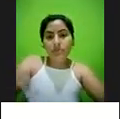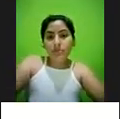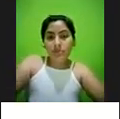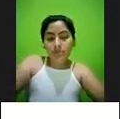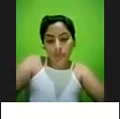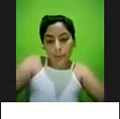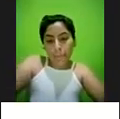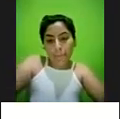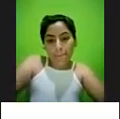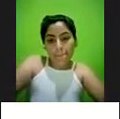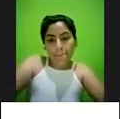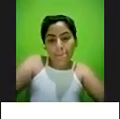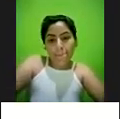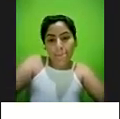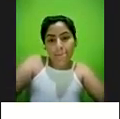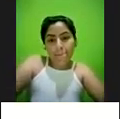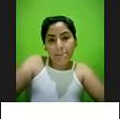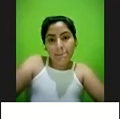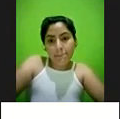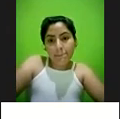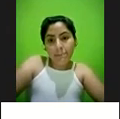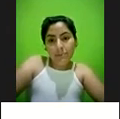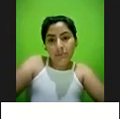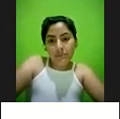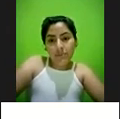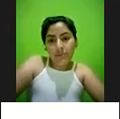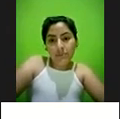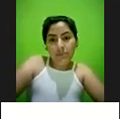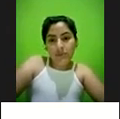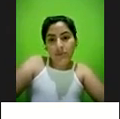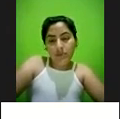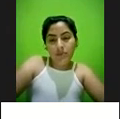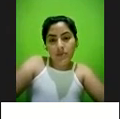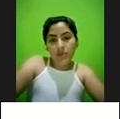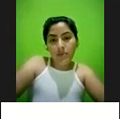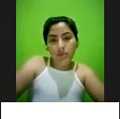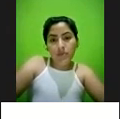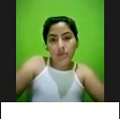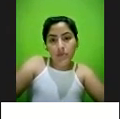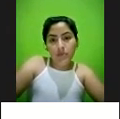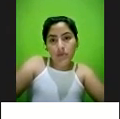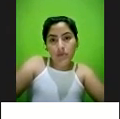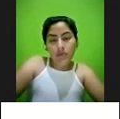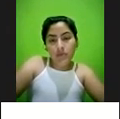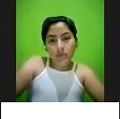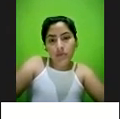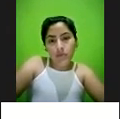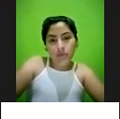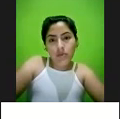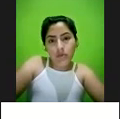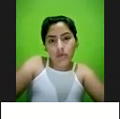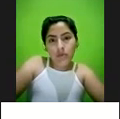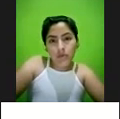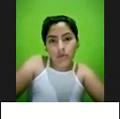dice. Tendones o ligamentos. En otras ocasiones se le denomina igual a aponeurosis, pero cuando es un poquito más extenso, ¿no? Perdón. Entonces,